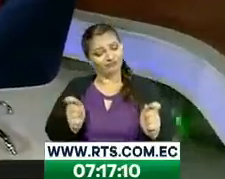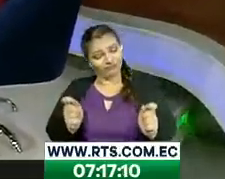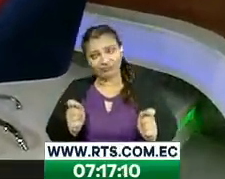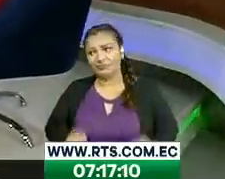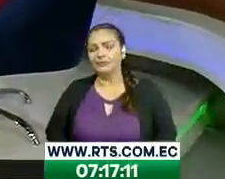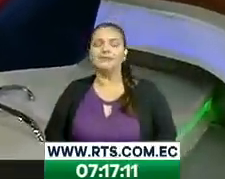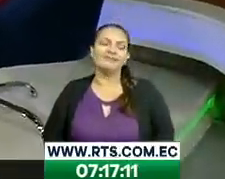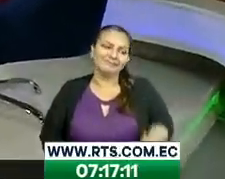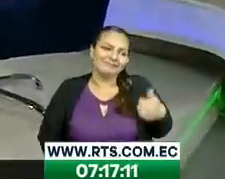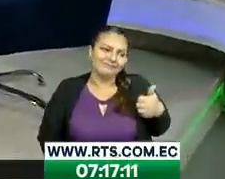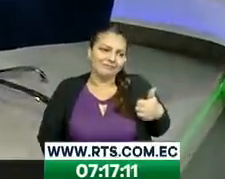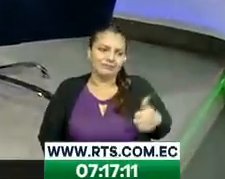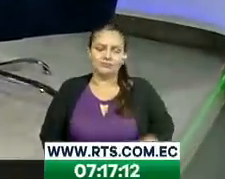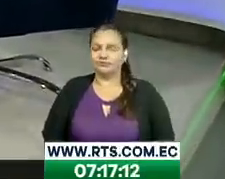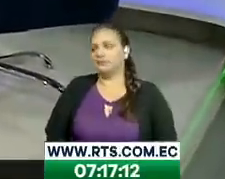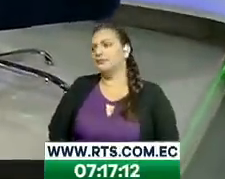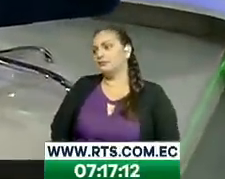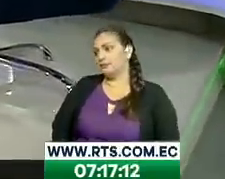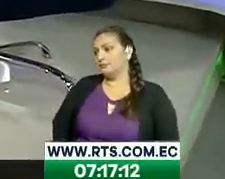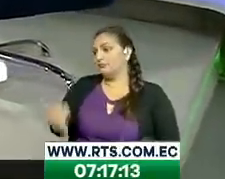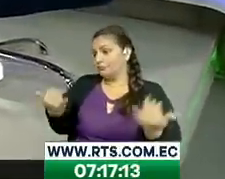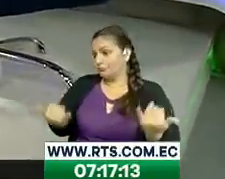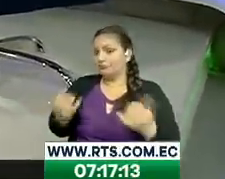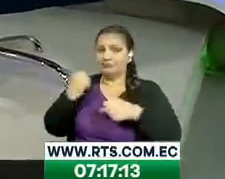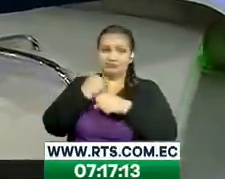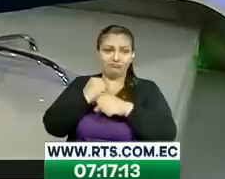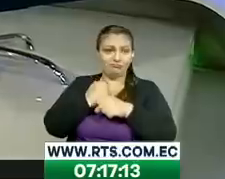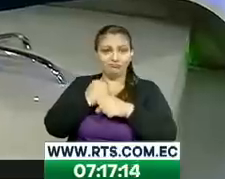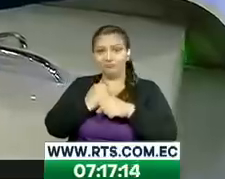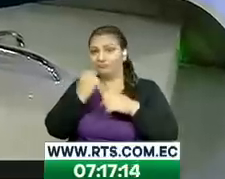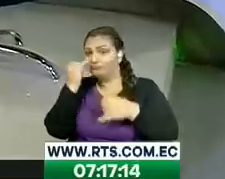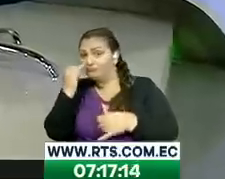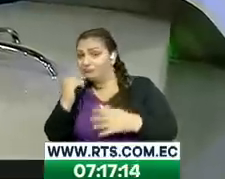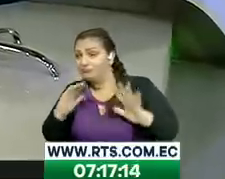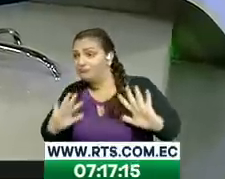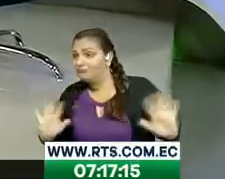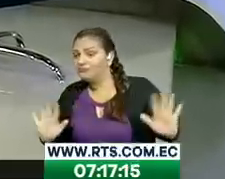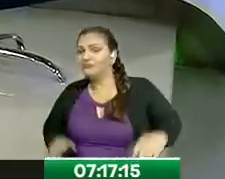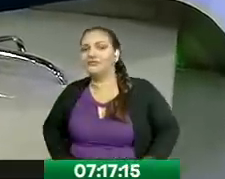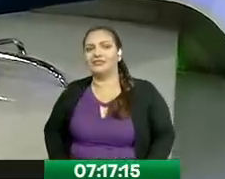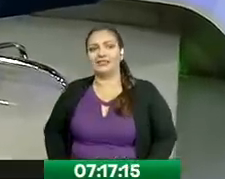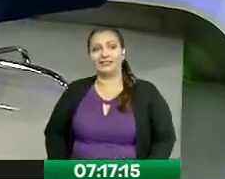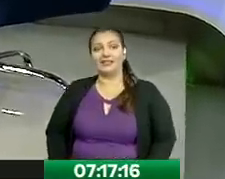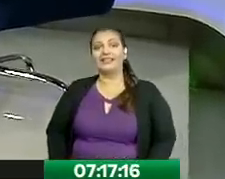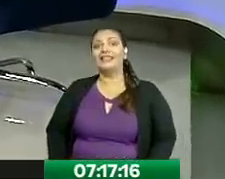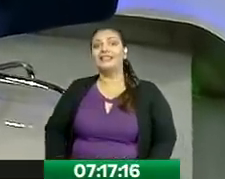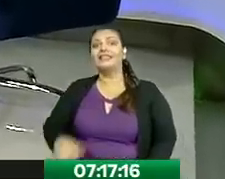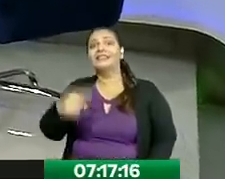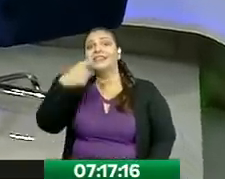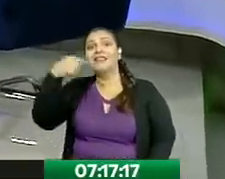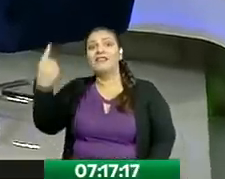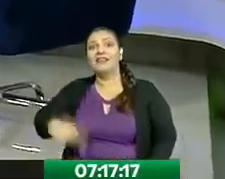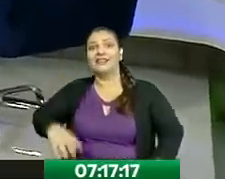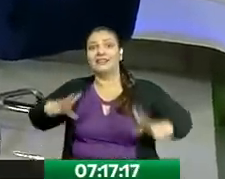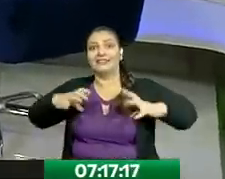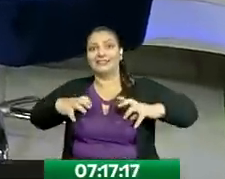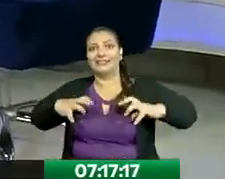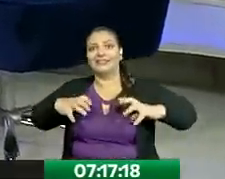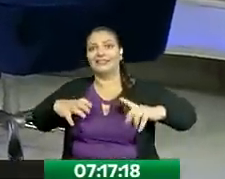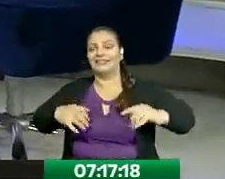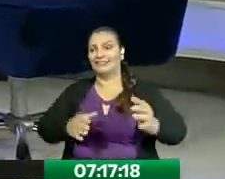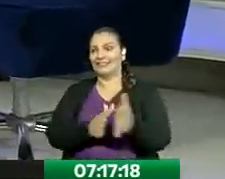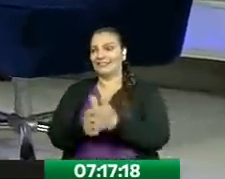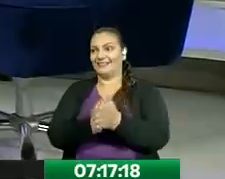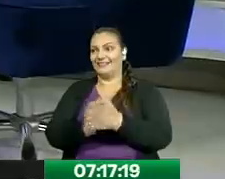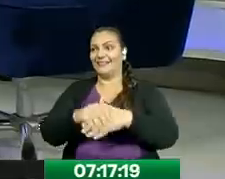gente trabaja y yo sé de muchos que desde hoy quieren aprovechar ya el feriado y seguramente viajarán a algunos lugares del país ecuador tiene